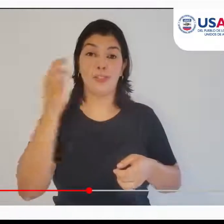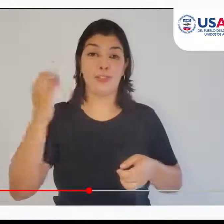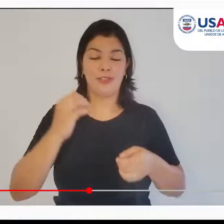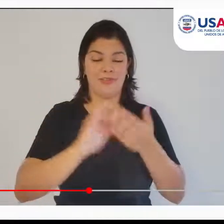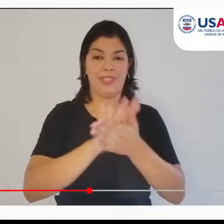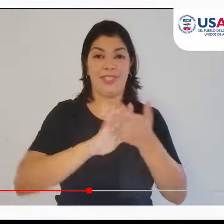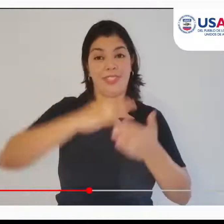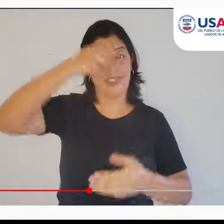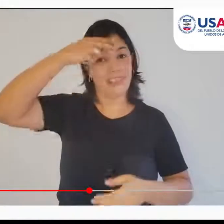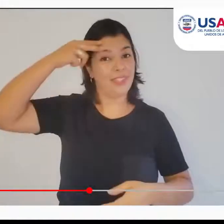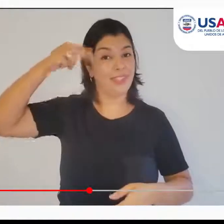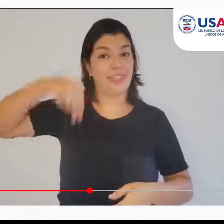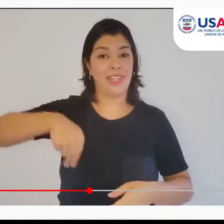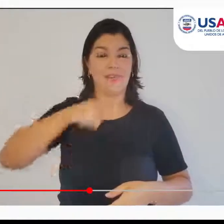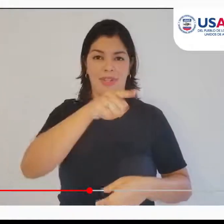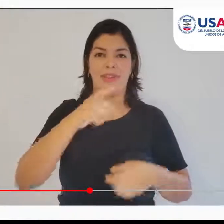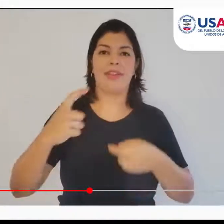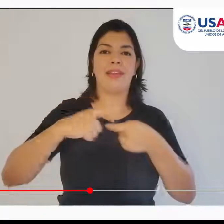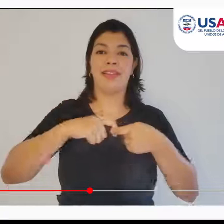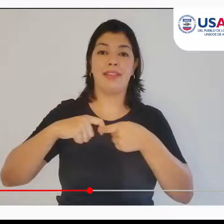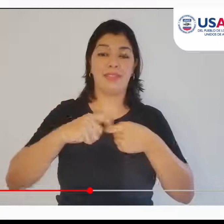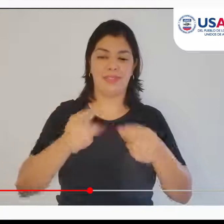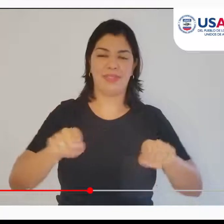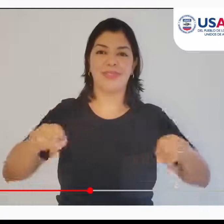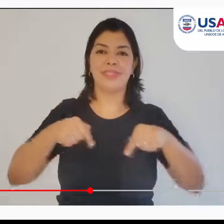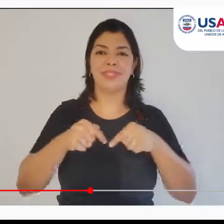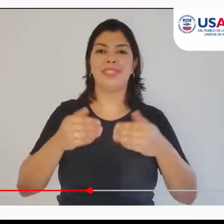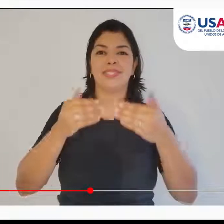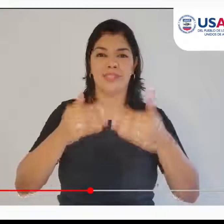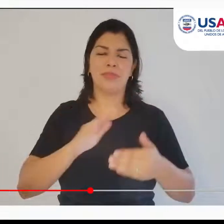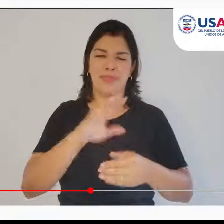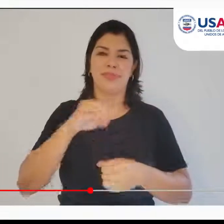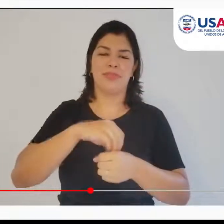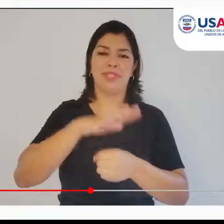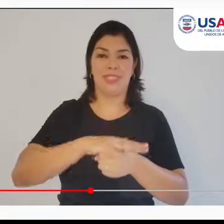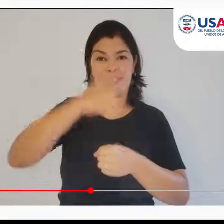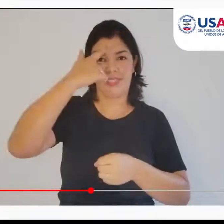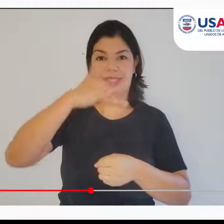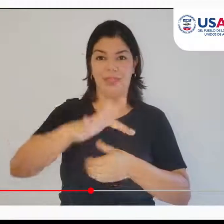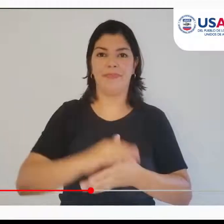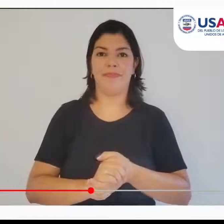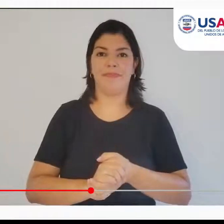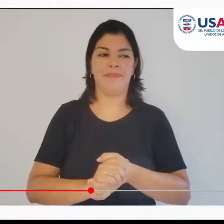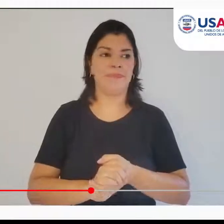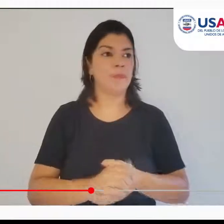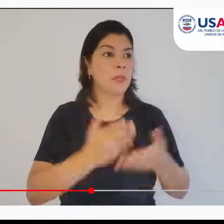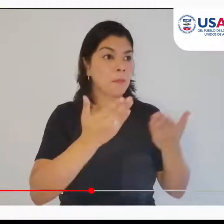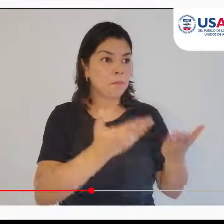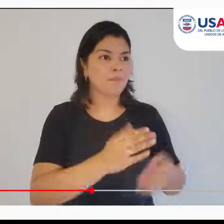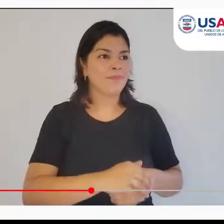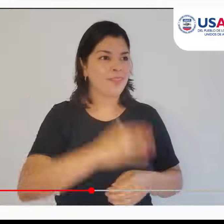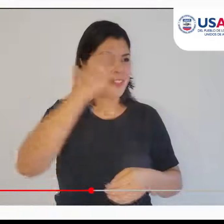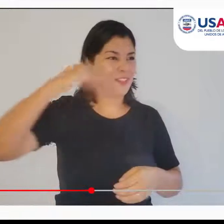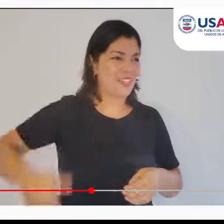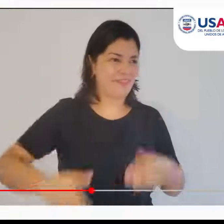Álvaro Iglesias, quien es el enlace de la Oficina de Discapacidad del Distrito de Santa Marta. Bueno, Lorena,